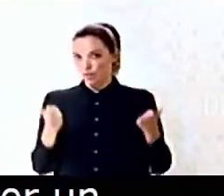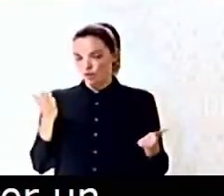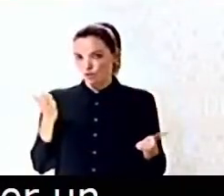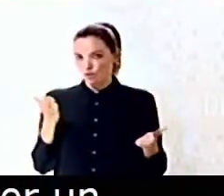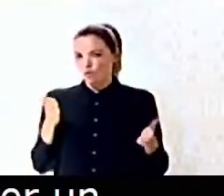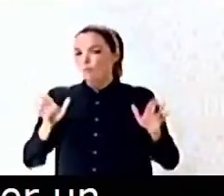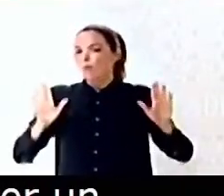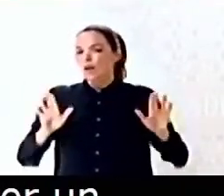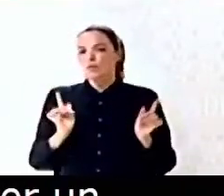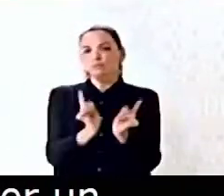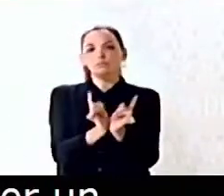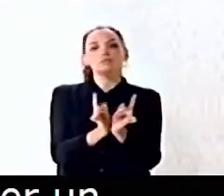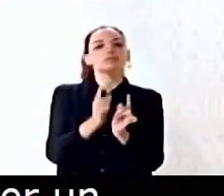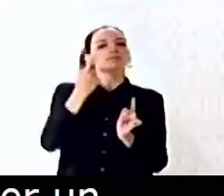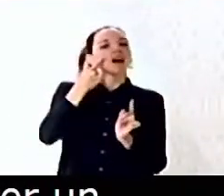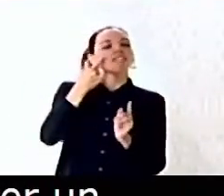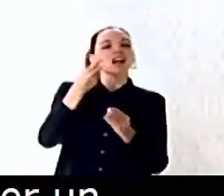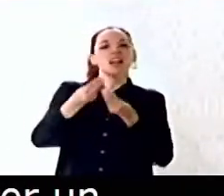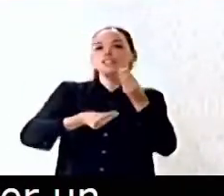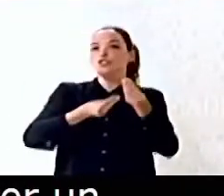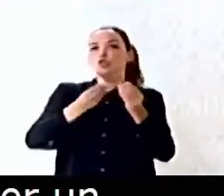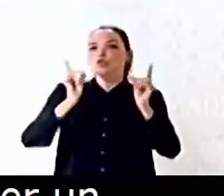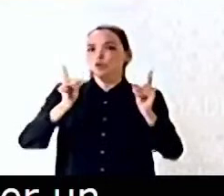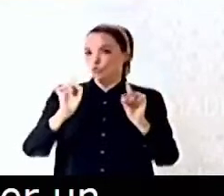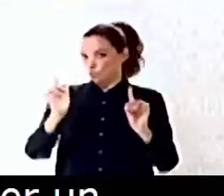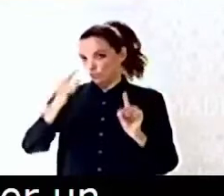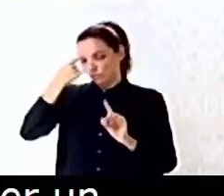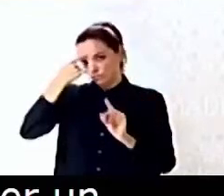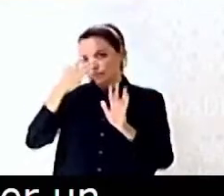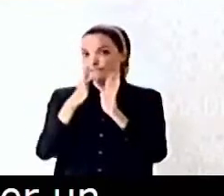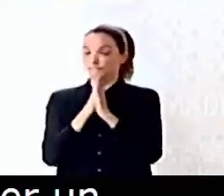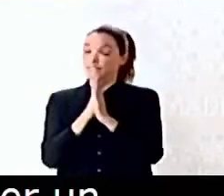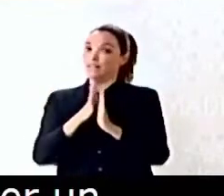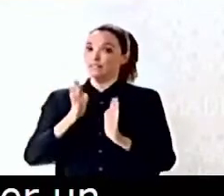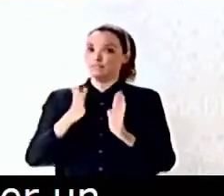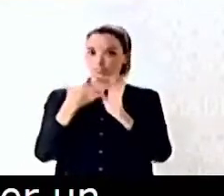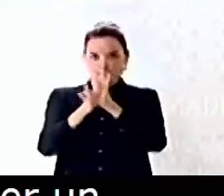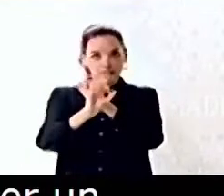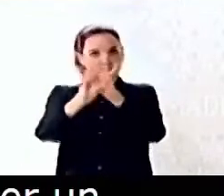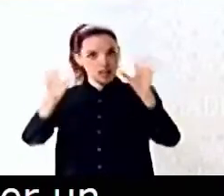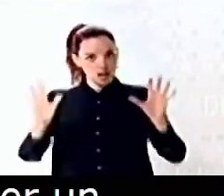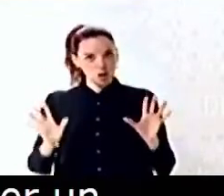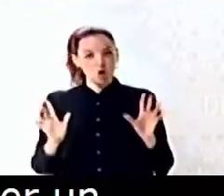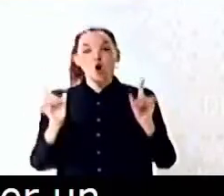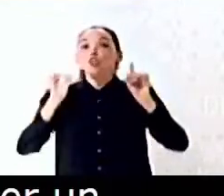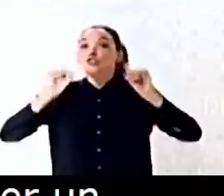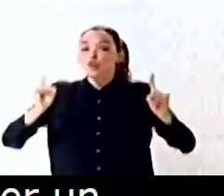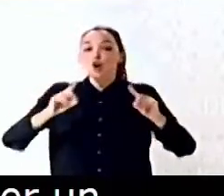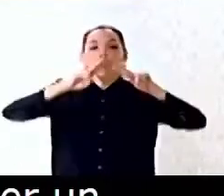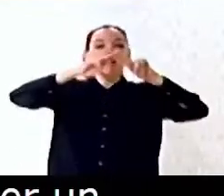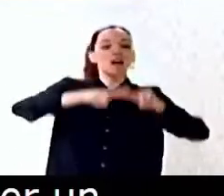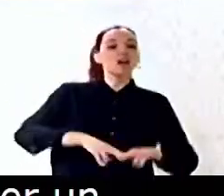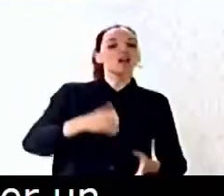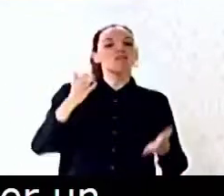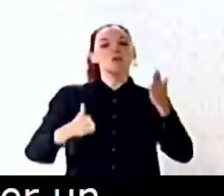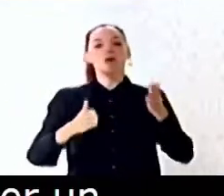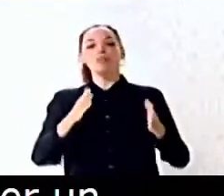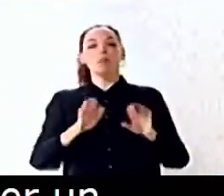de lo que se ha hecho. Quiero que esto quede muy claro, por favor. No una evaluación punitiva de lo que se ha